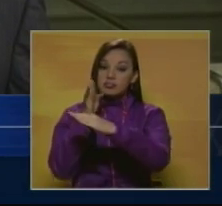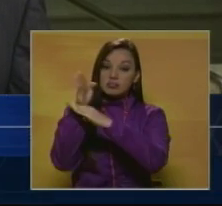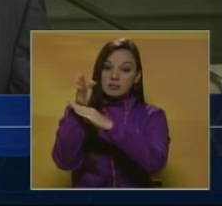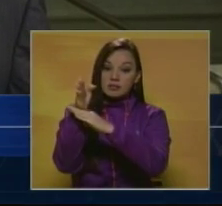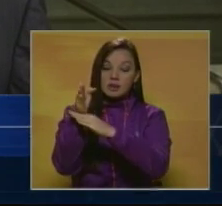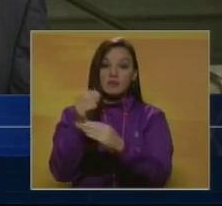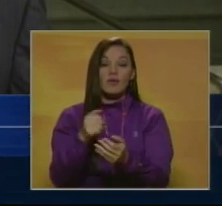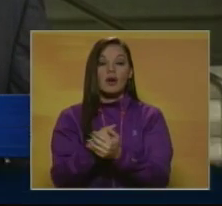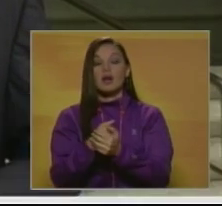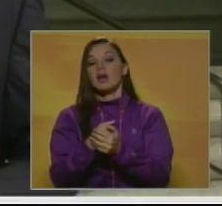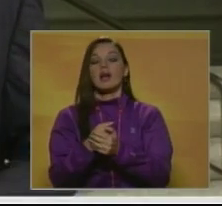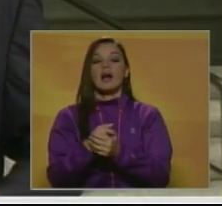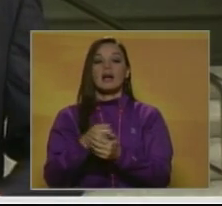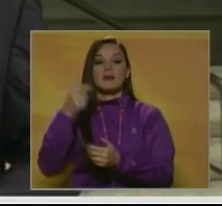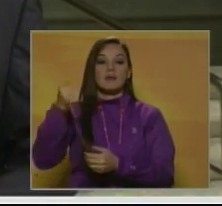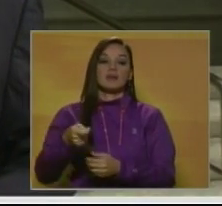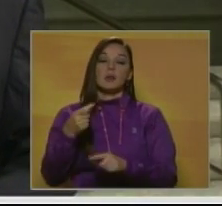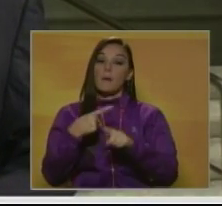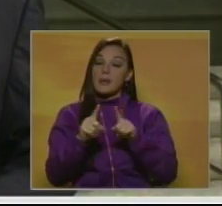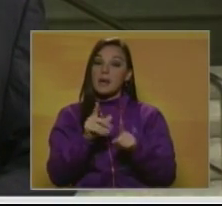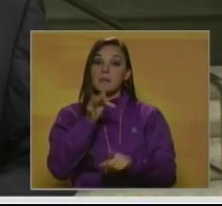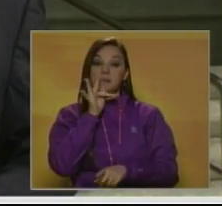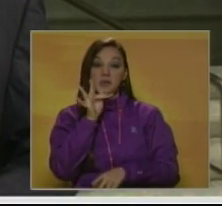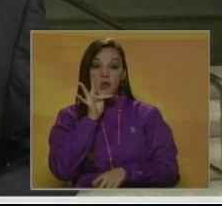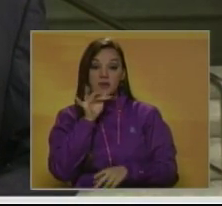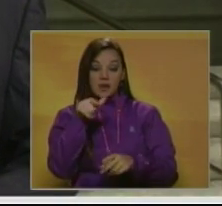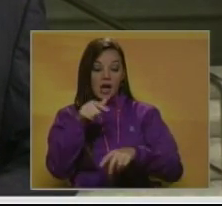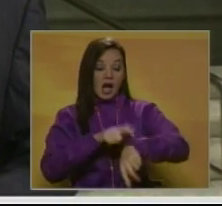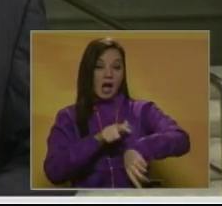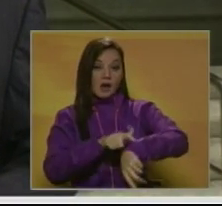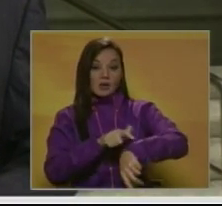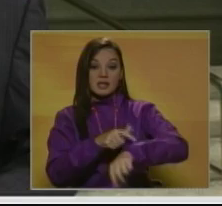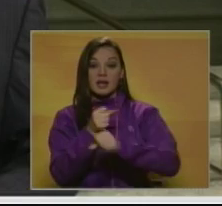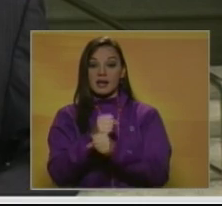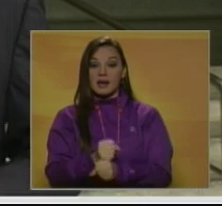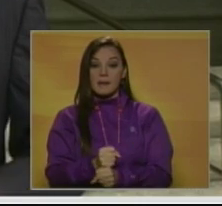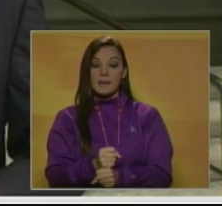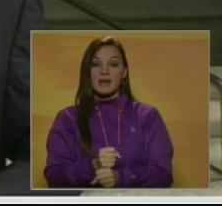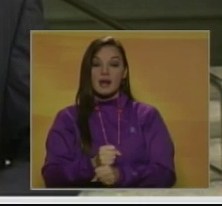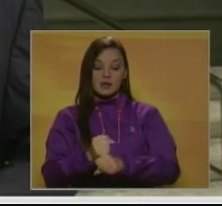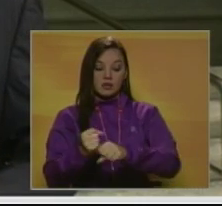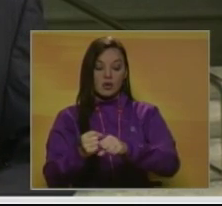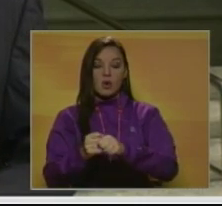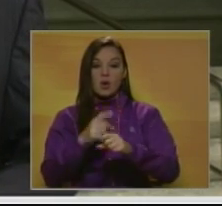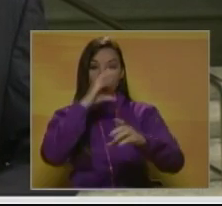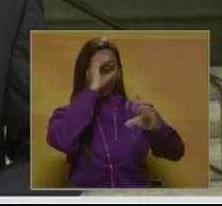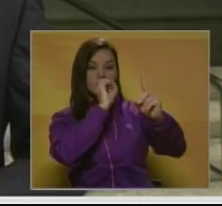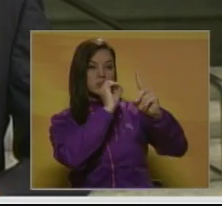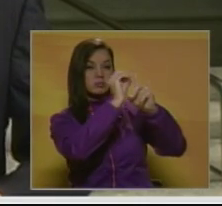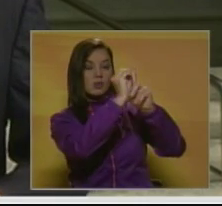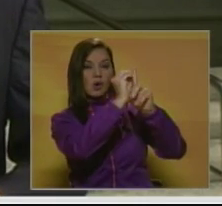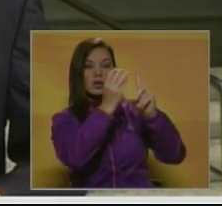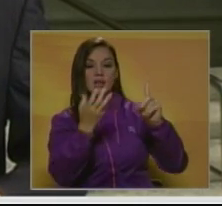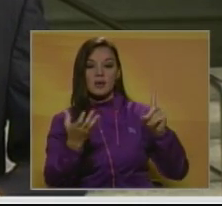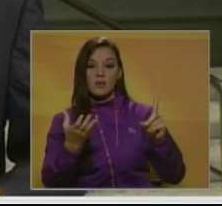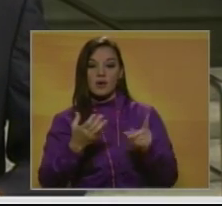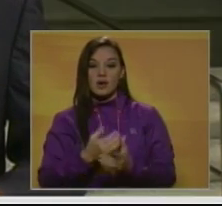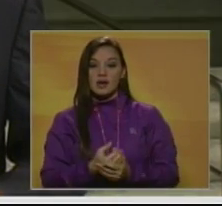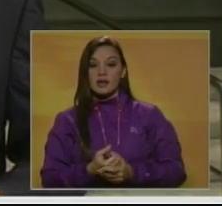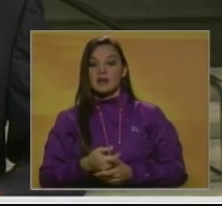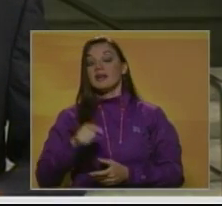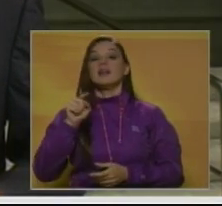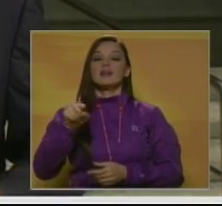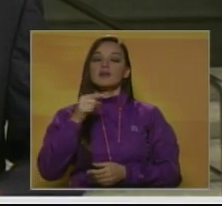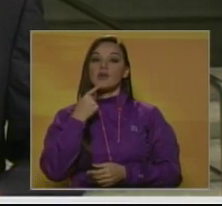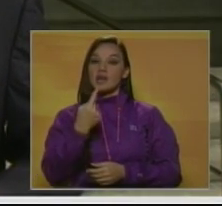sede del máximo tribunal, pero todavía estamos a esta hora esperando declaraciones. El objetivo por el cual, y así lo hacen